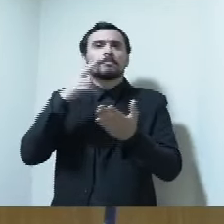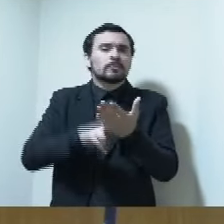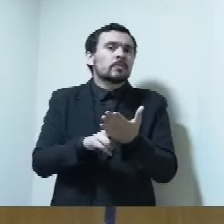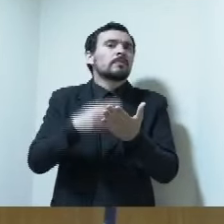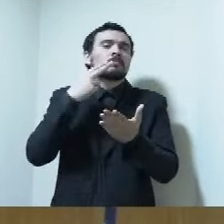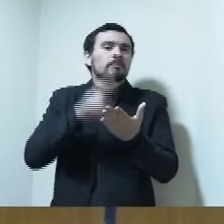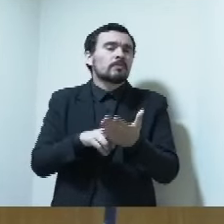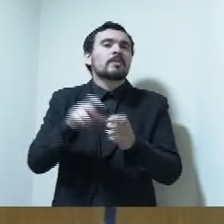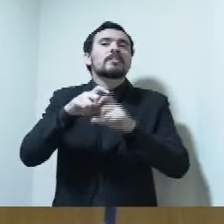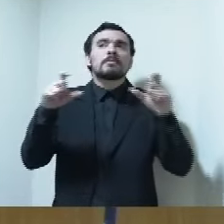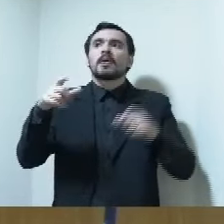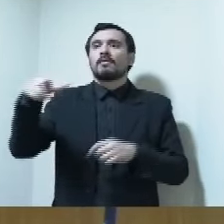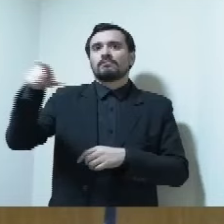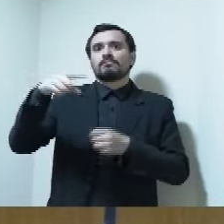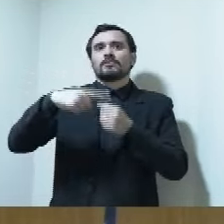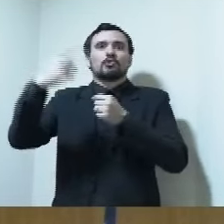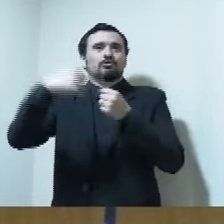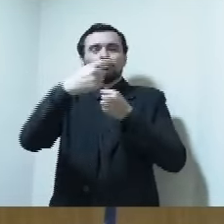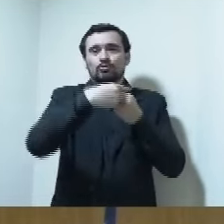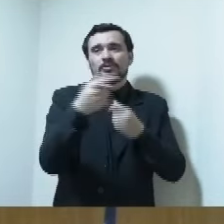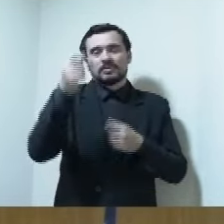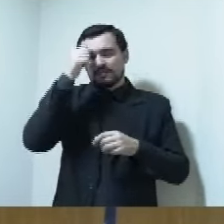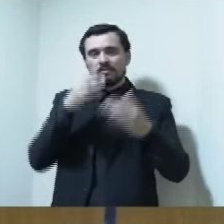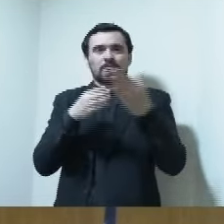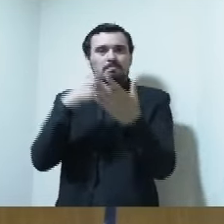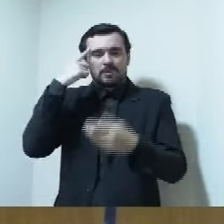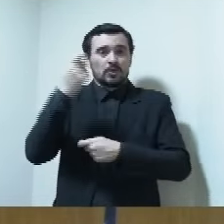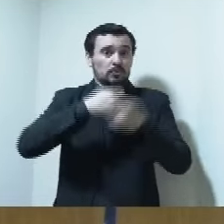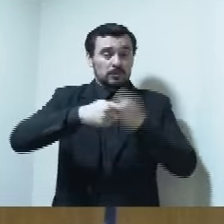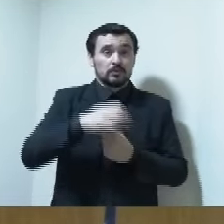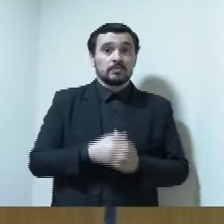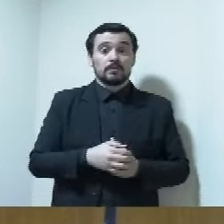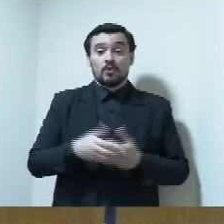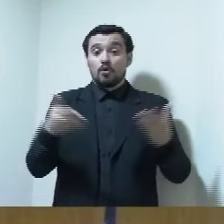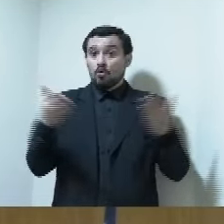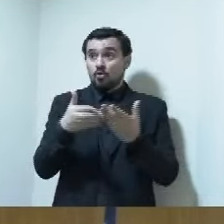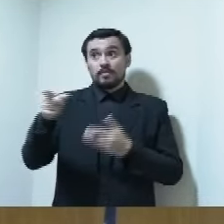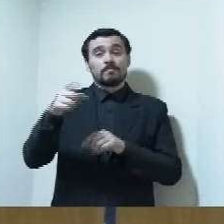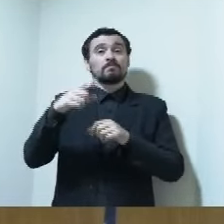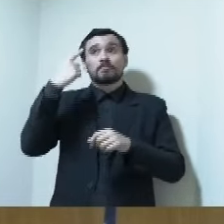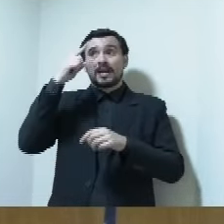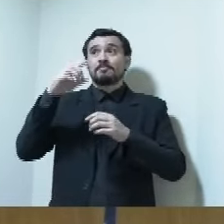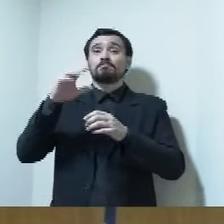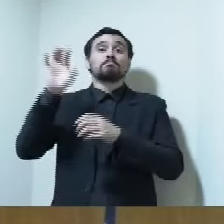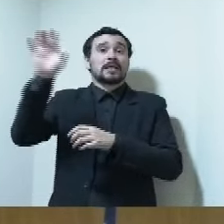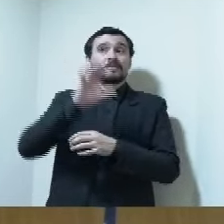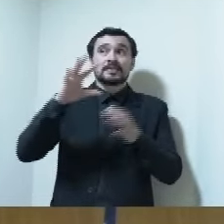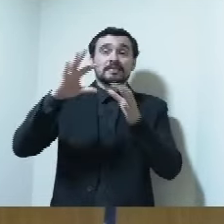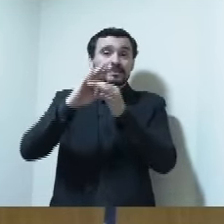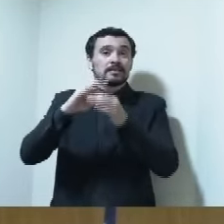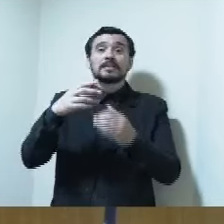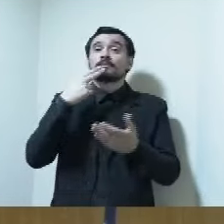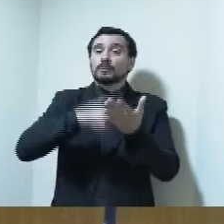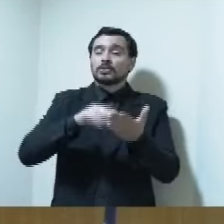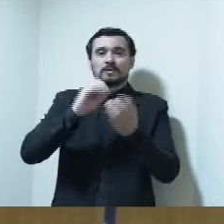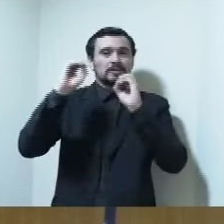anacrónicas tasas consulares, generando un obstáculo para el comercio. Hoy, al eliminarlas, tenemos un ambiente más favorable para